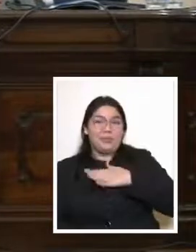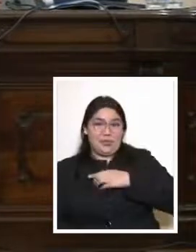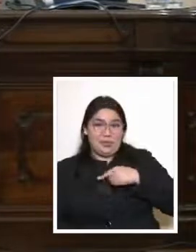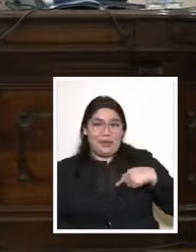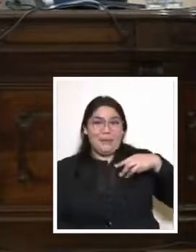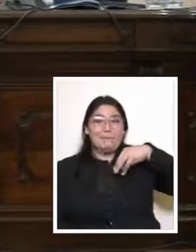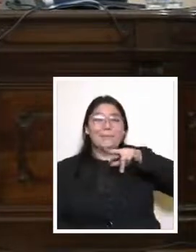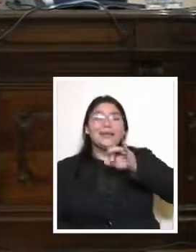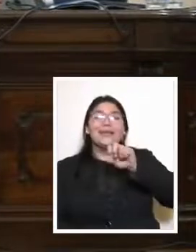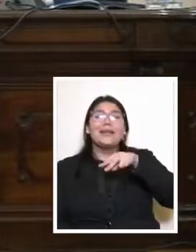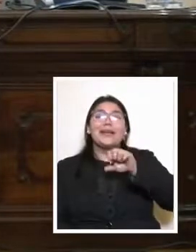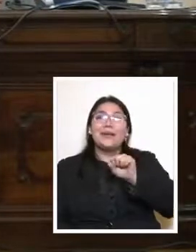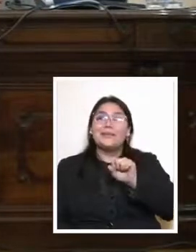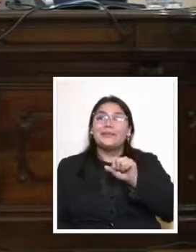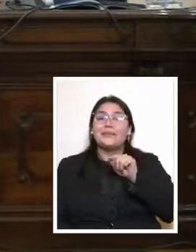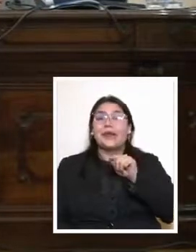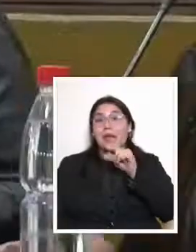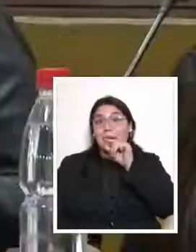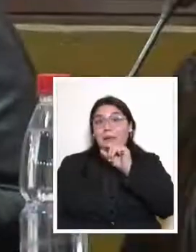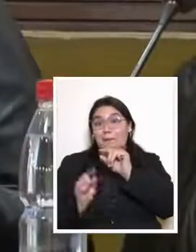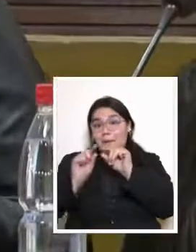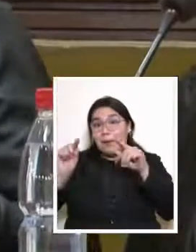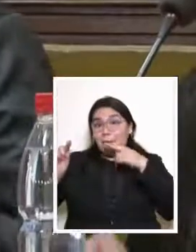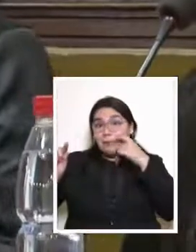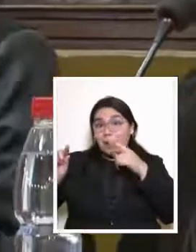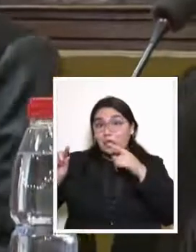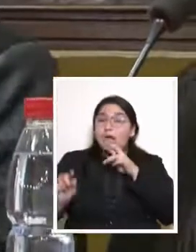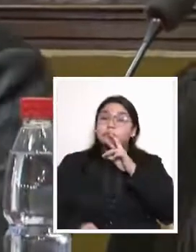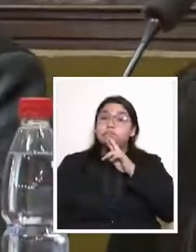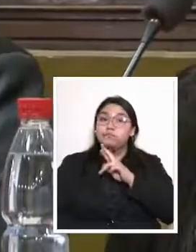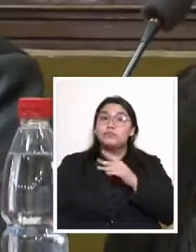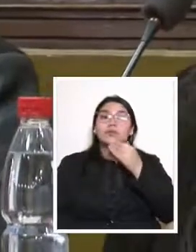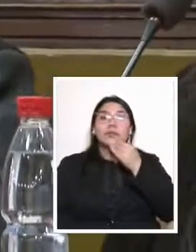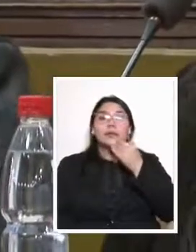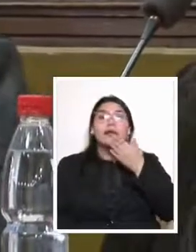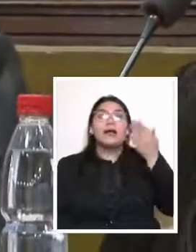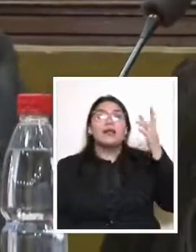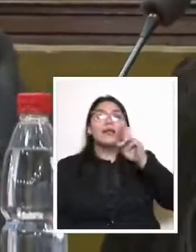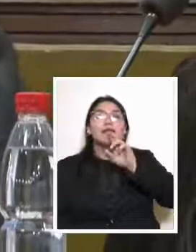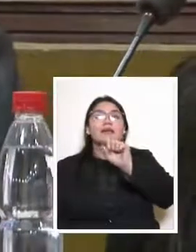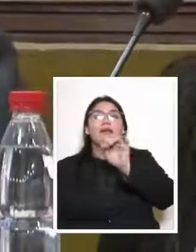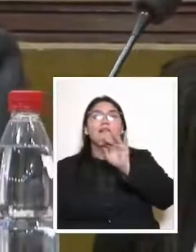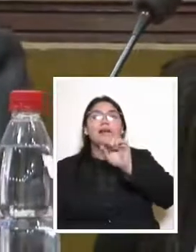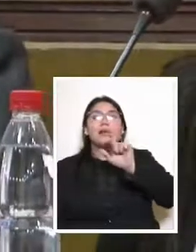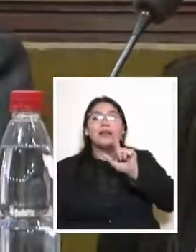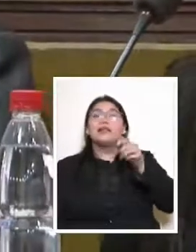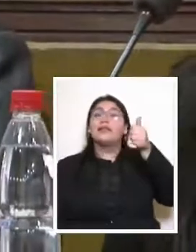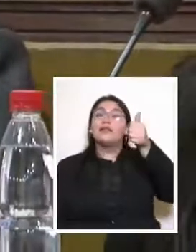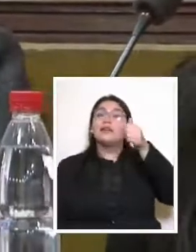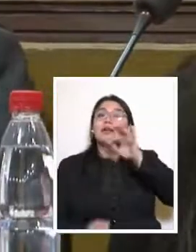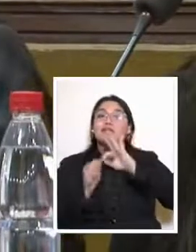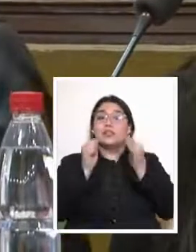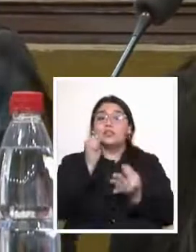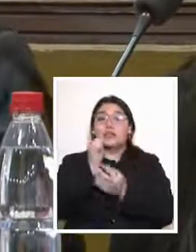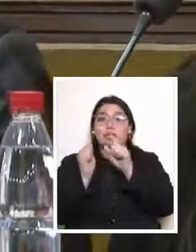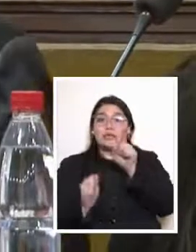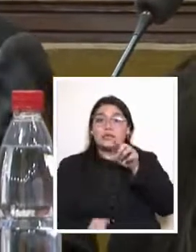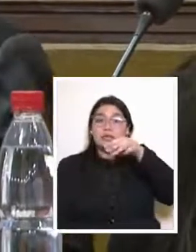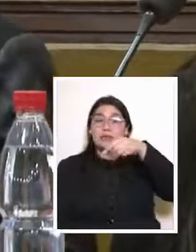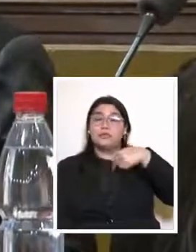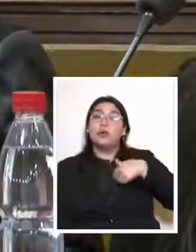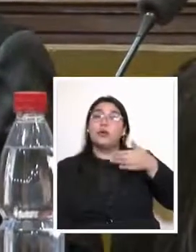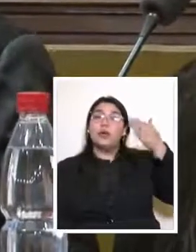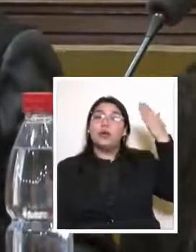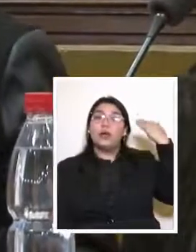Mariana, y respondiendo un poco a la pregunta y vinculando con lo que presentó Rafael de la Fundación SM, yo tuve la oportunidad de estar en una